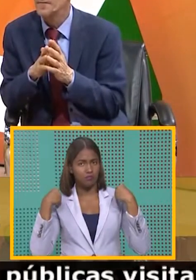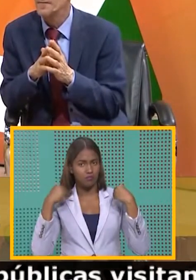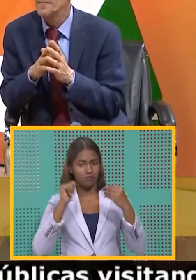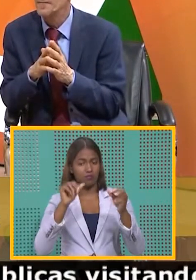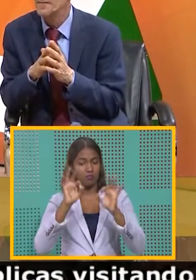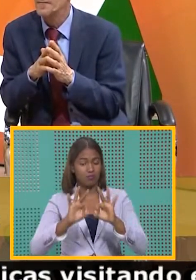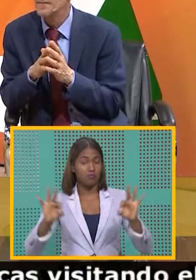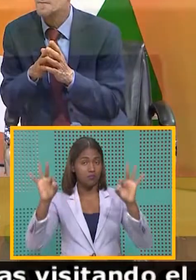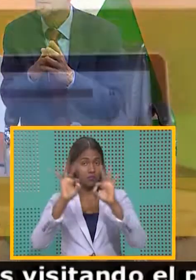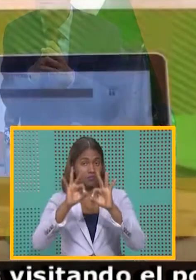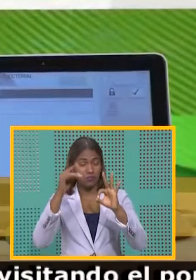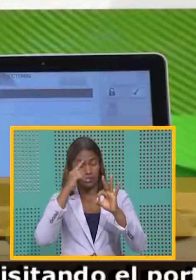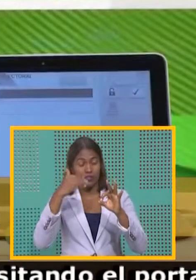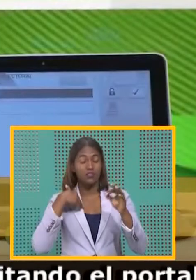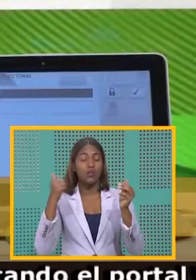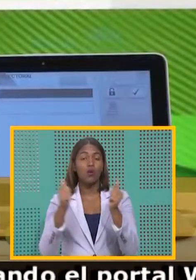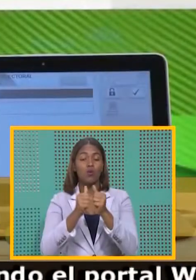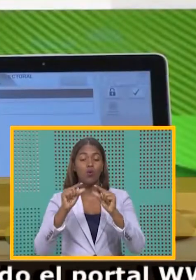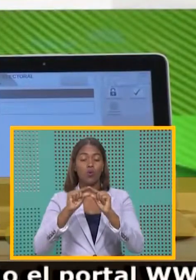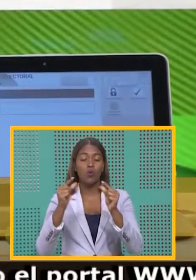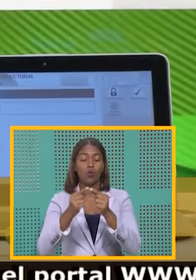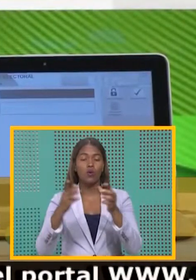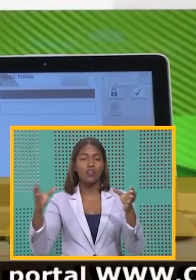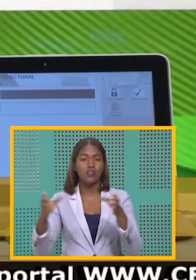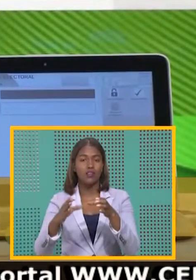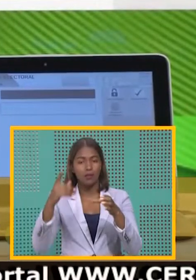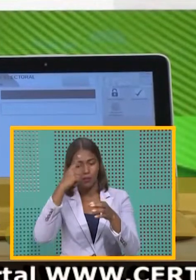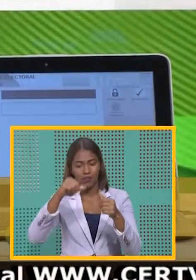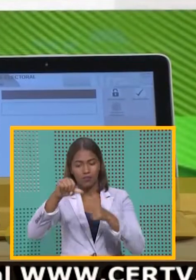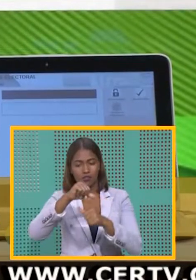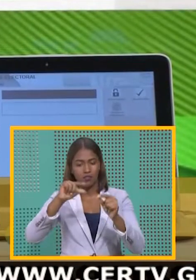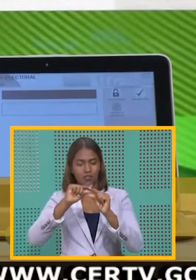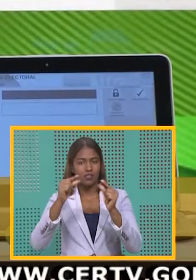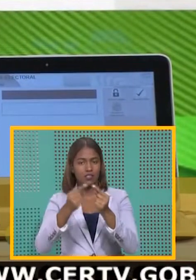otro ejercicio importantísimo, que fue con la Federación de